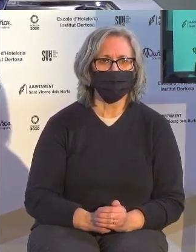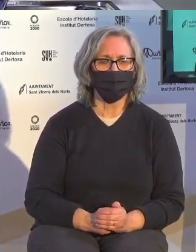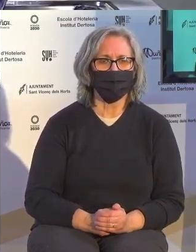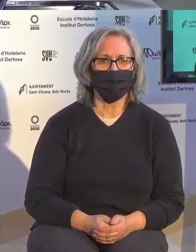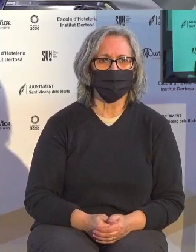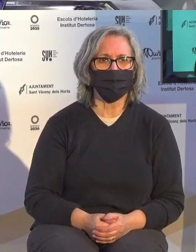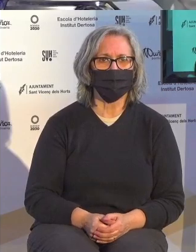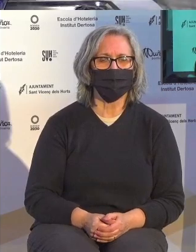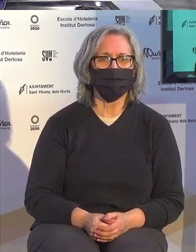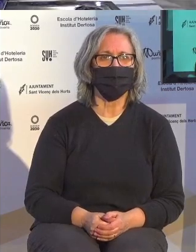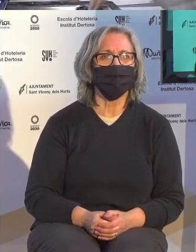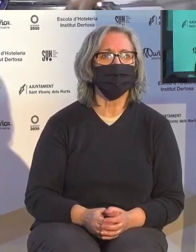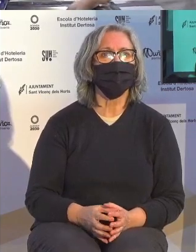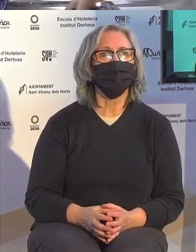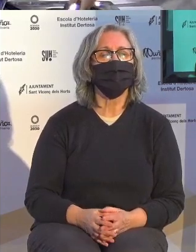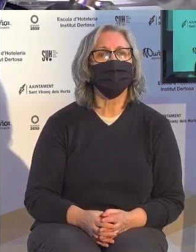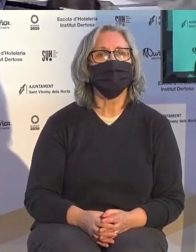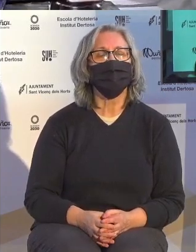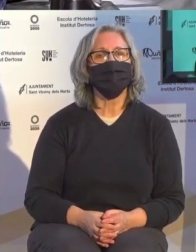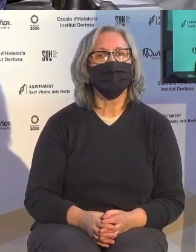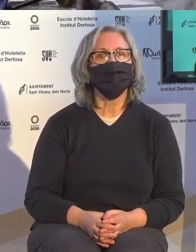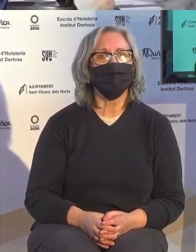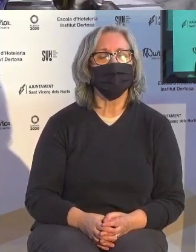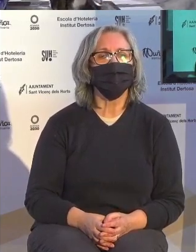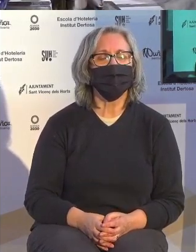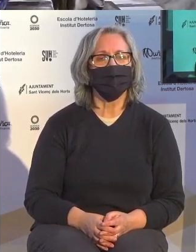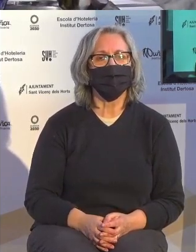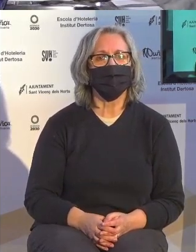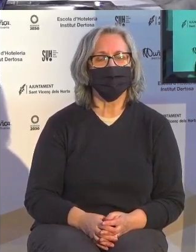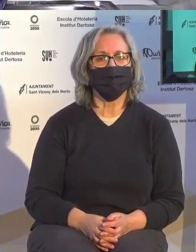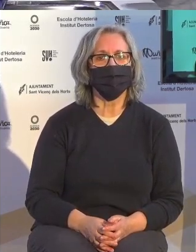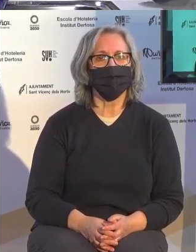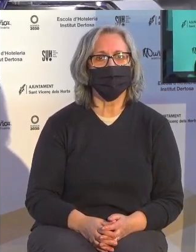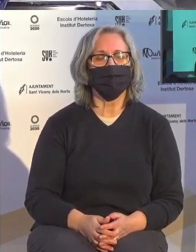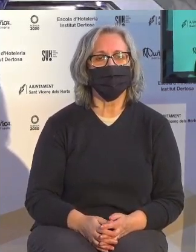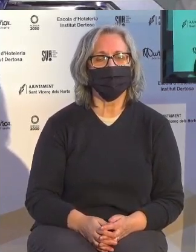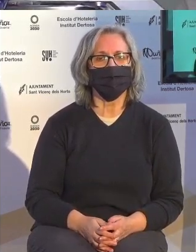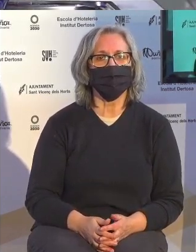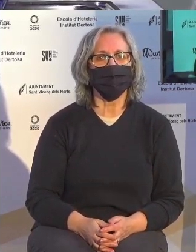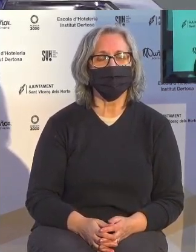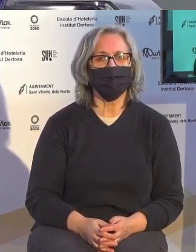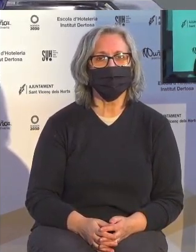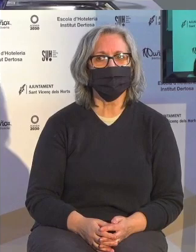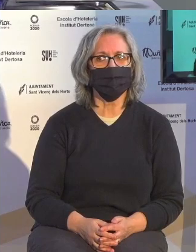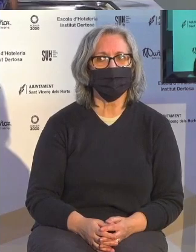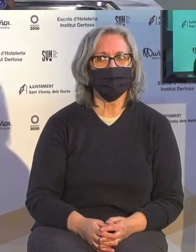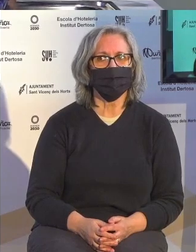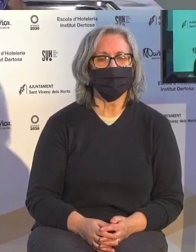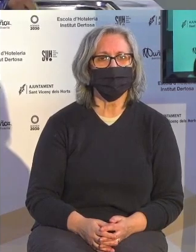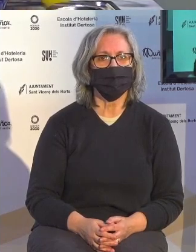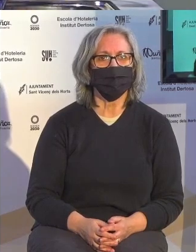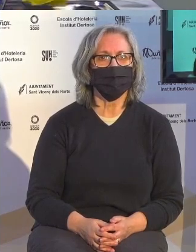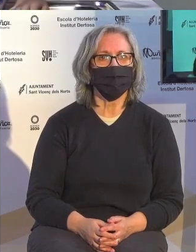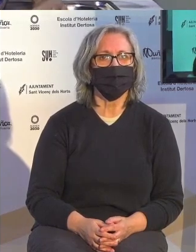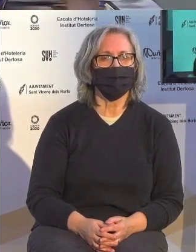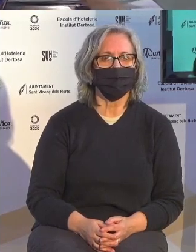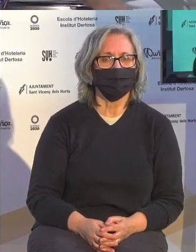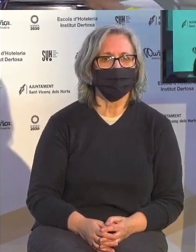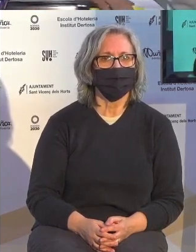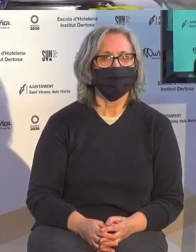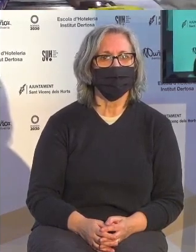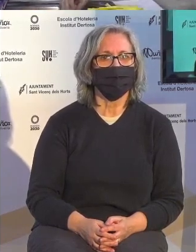podéis sacar eso también profundo y atrás gracias lo mío dios mío